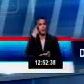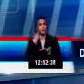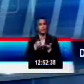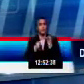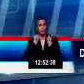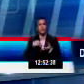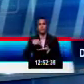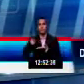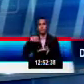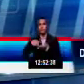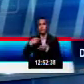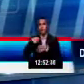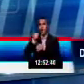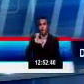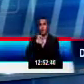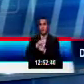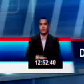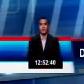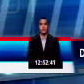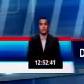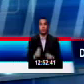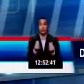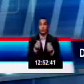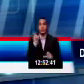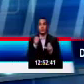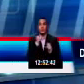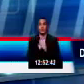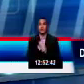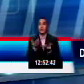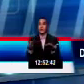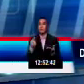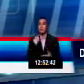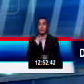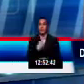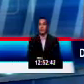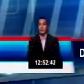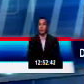para cumplir así con la obligación. Ya muchos han perdido sus trabajos.